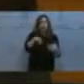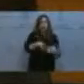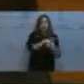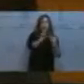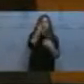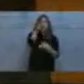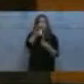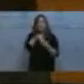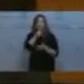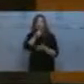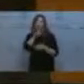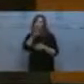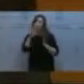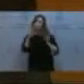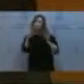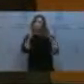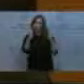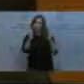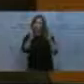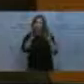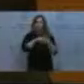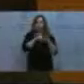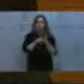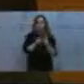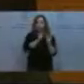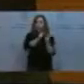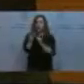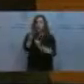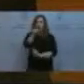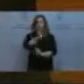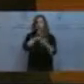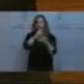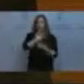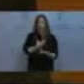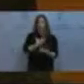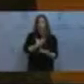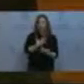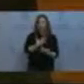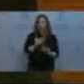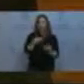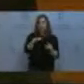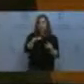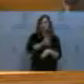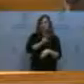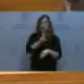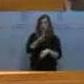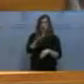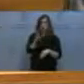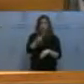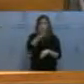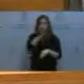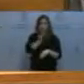2017-2024 se dará solución a los problemas existentes en la actualidad con la gestión de los residuos.